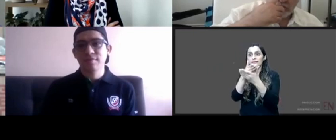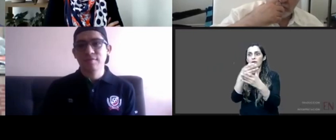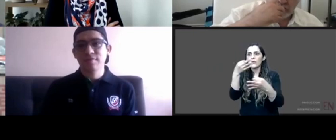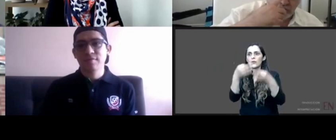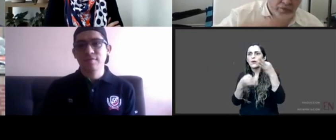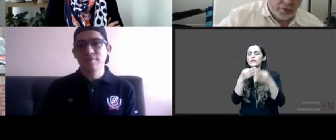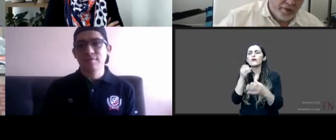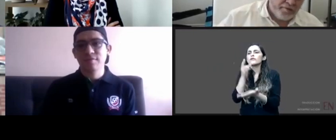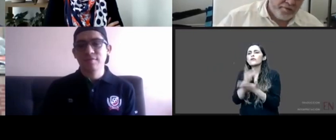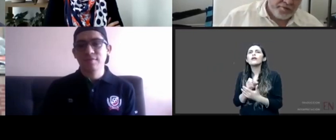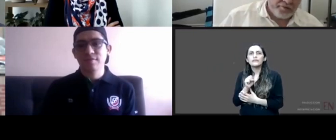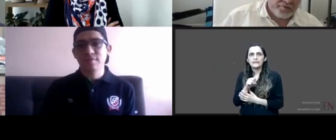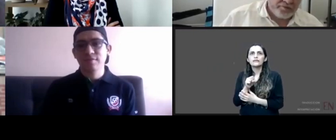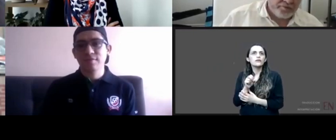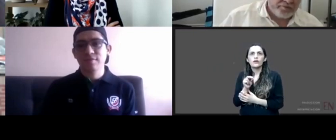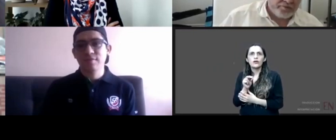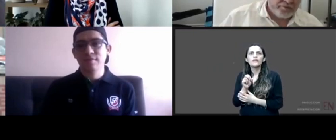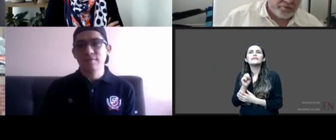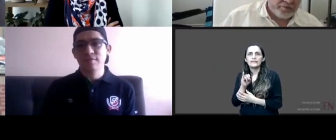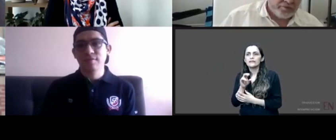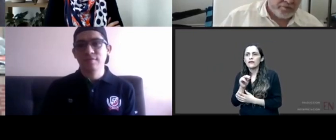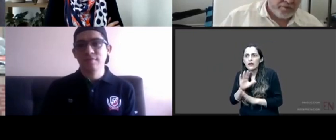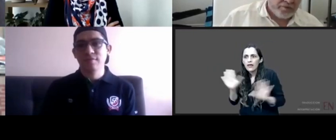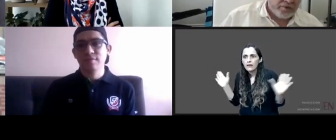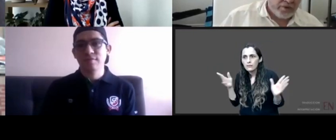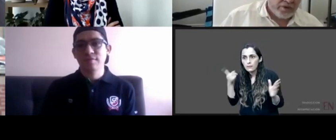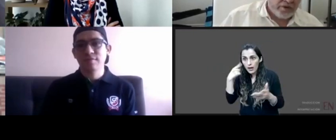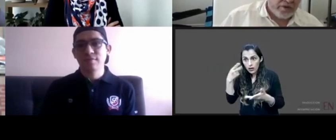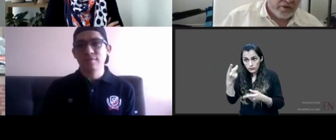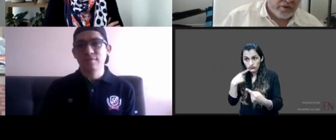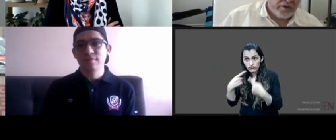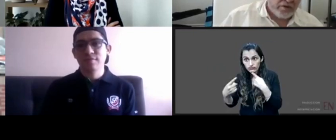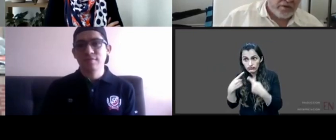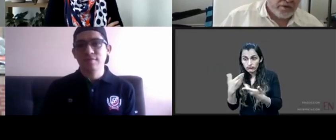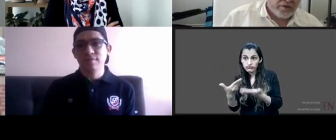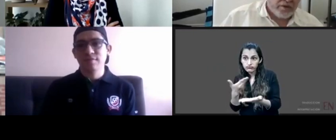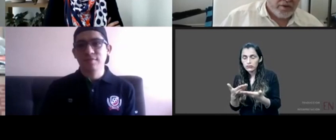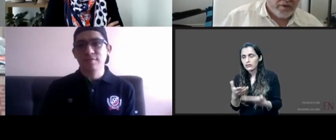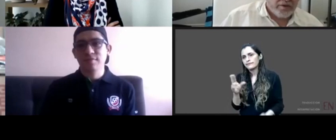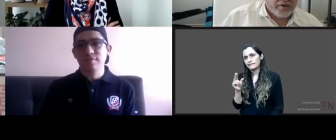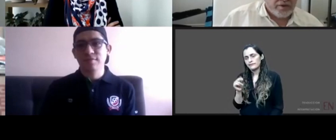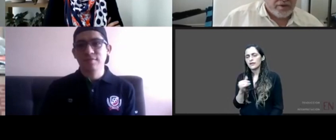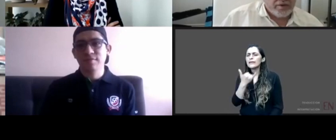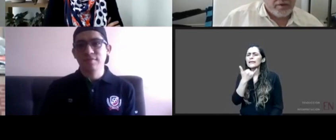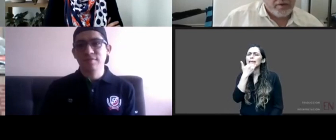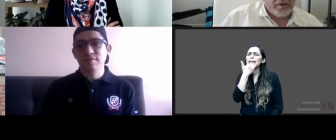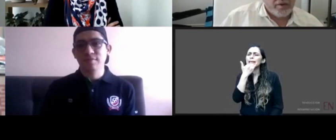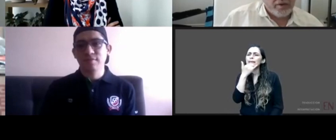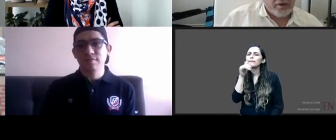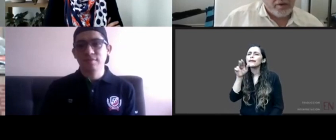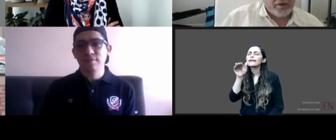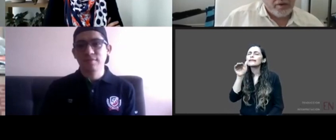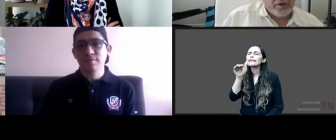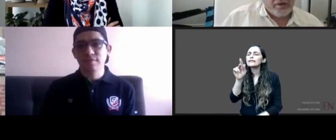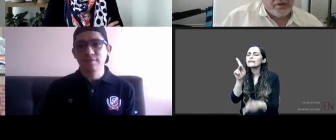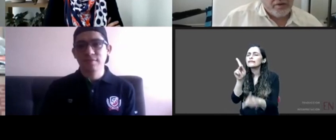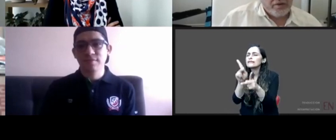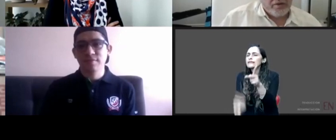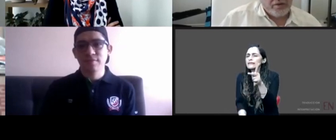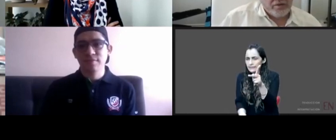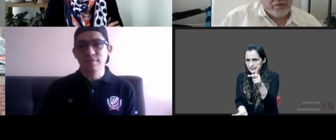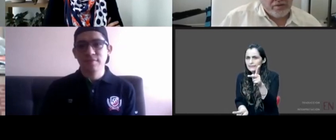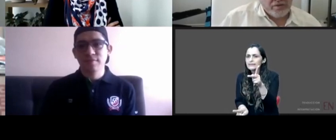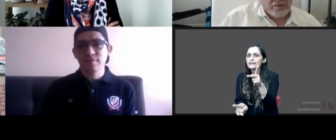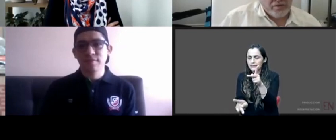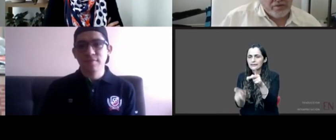con el compañero. Bien, así Gilberta, como te voy a pedir que nos quedemos un poquito ahí para no irnos